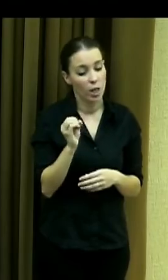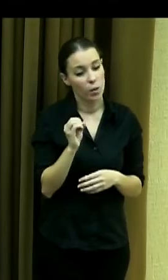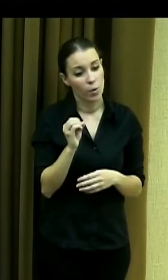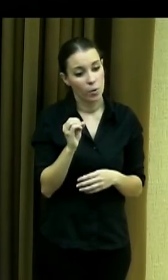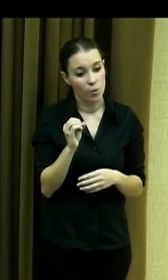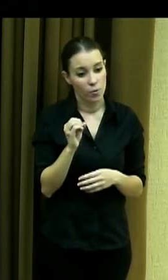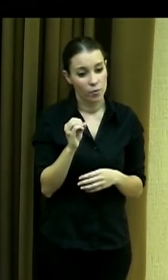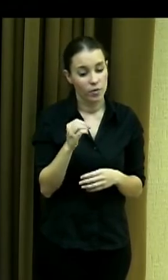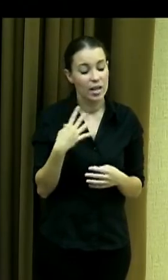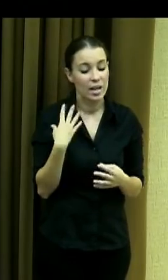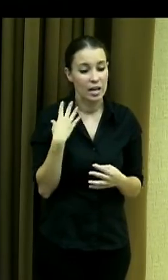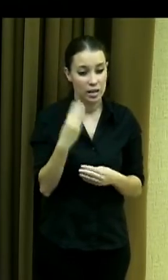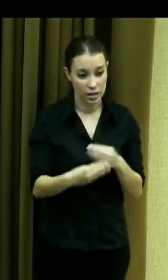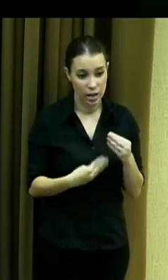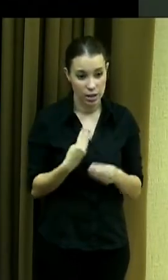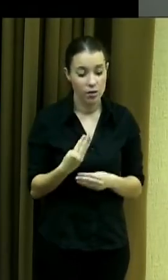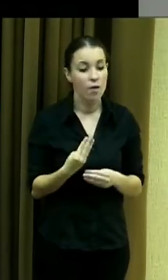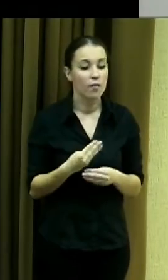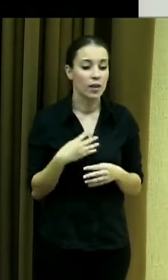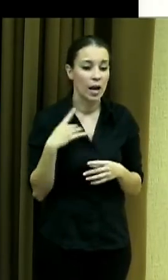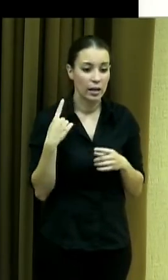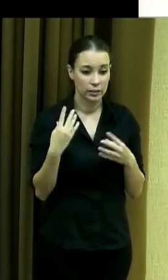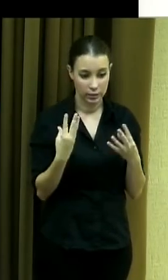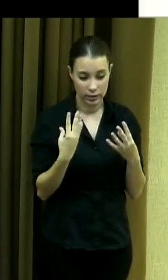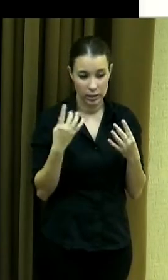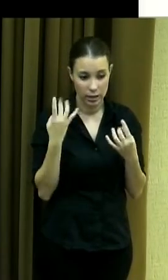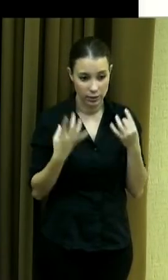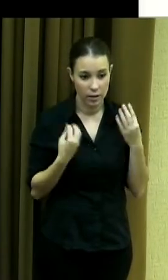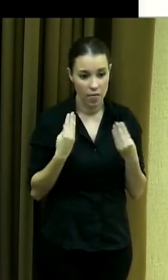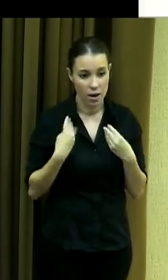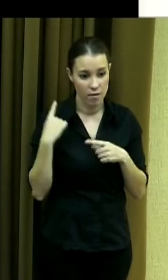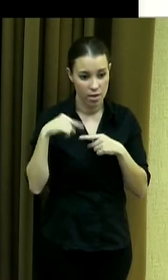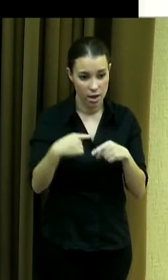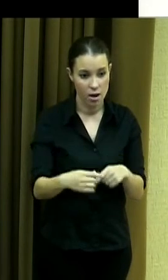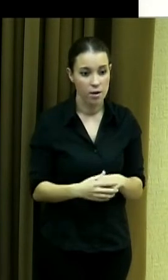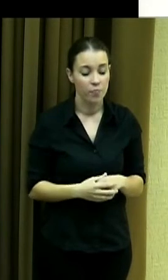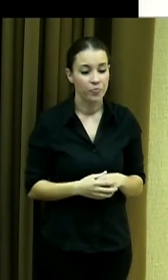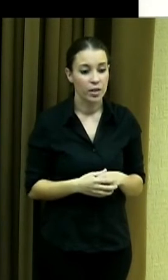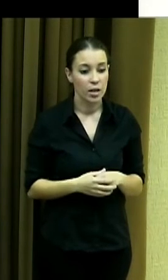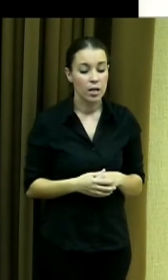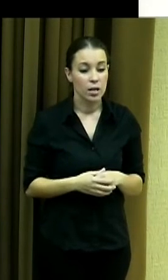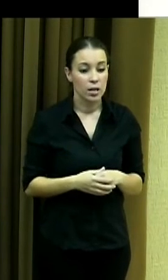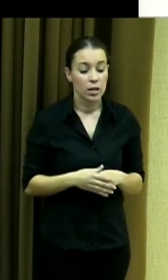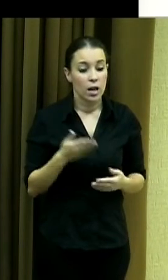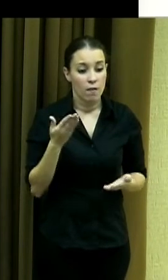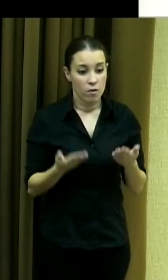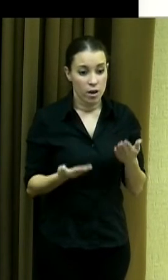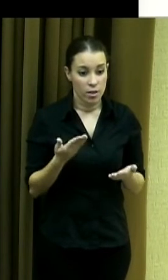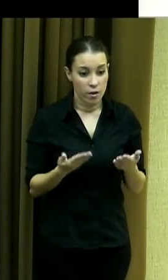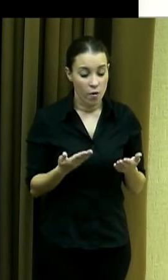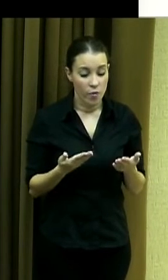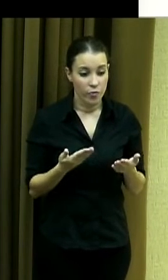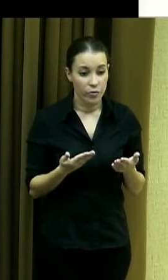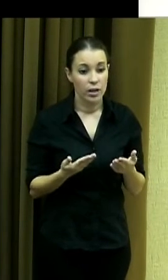en la realización de las AVD. De hecho, en la perspectiva histórica de la valoración de lo que es la capacidad